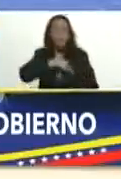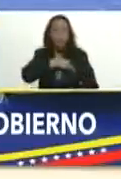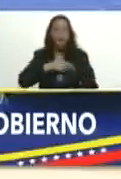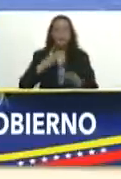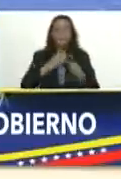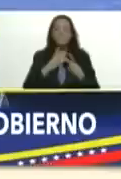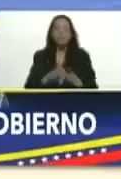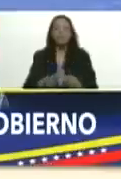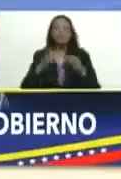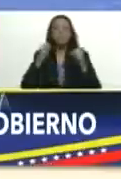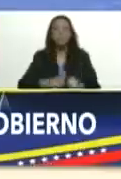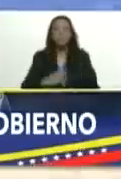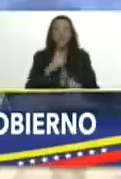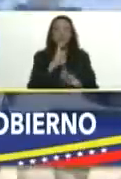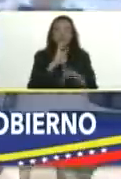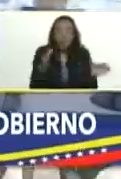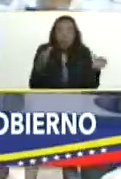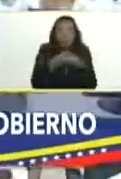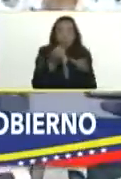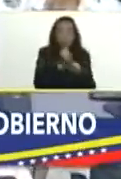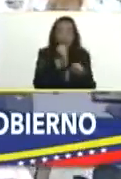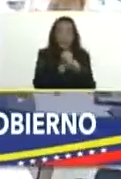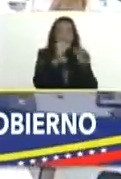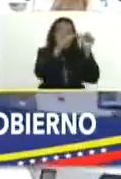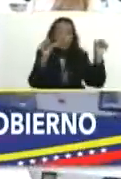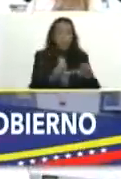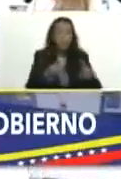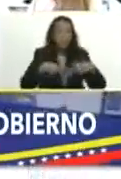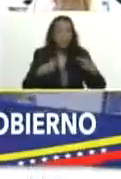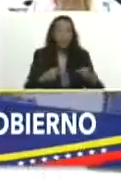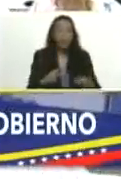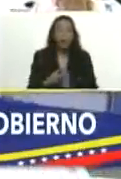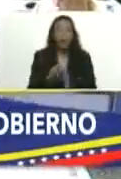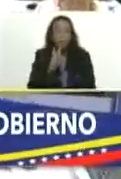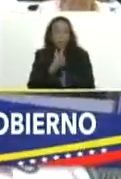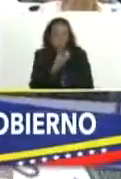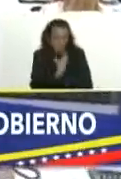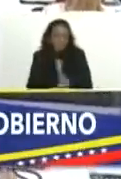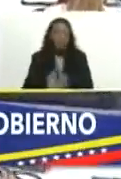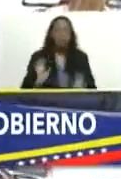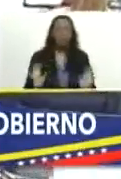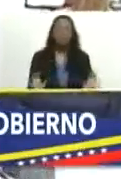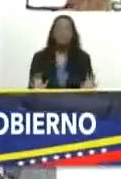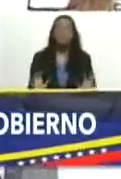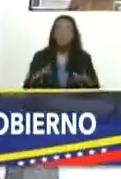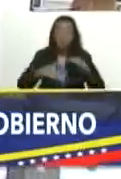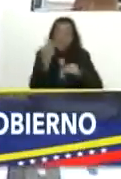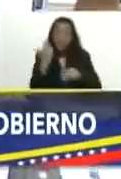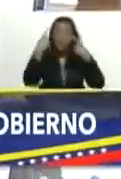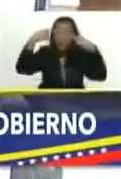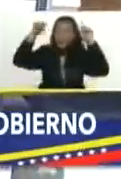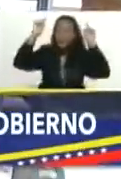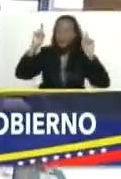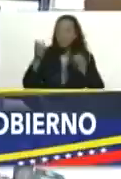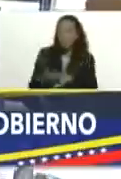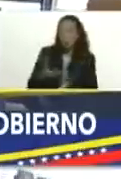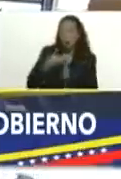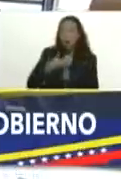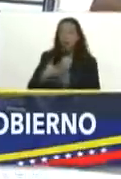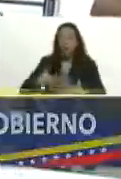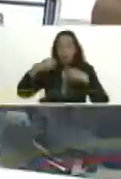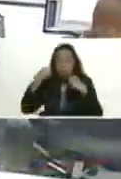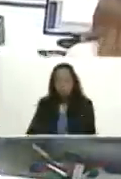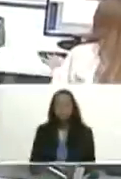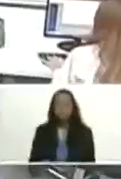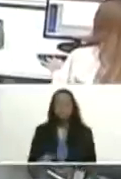del 1x10. Entonces yo dije, bueno, si ese método ha sido exitoso para